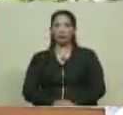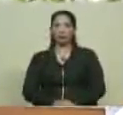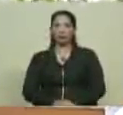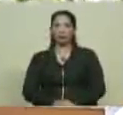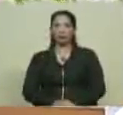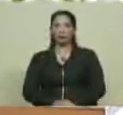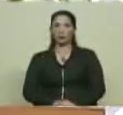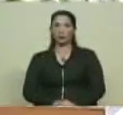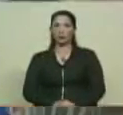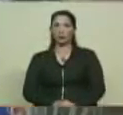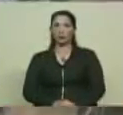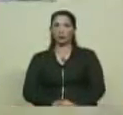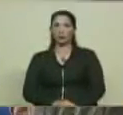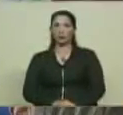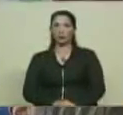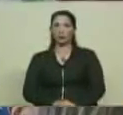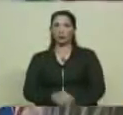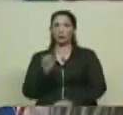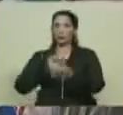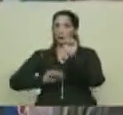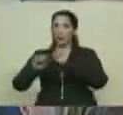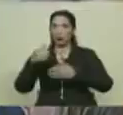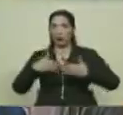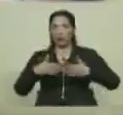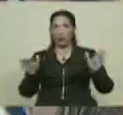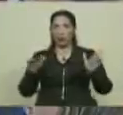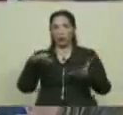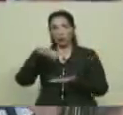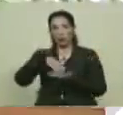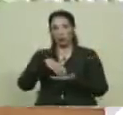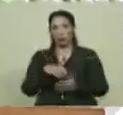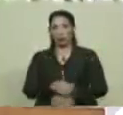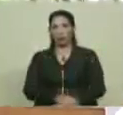Ciudadana doctora Ruth de Céspedes, defensora pública del Estado.